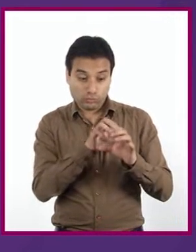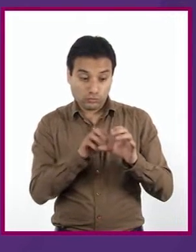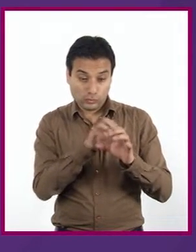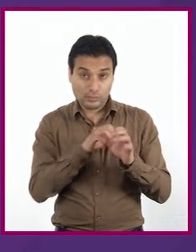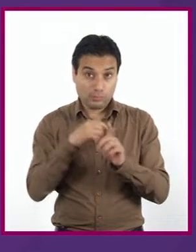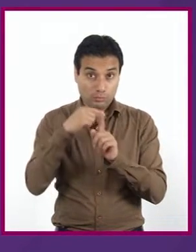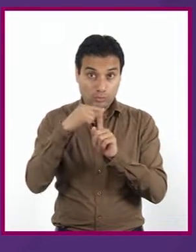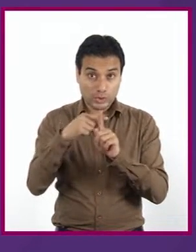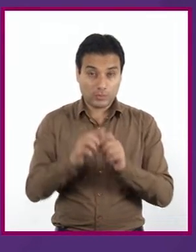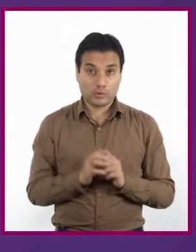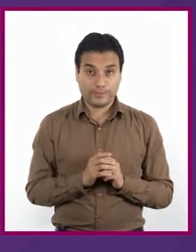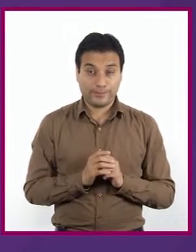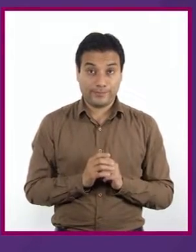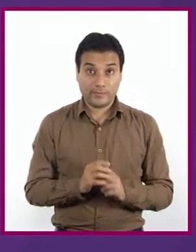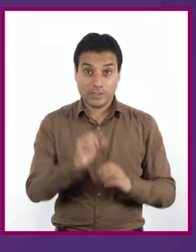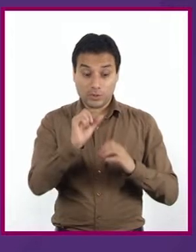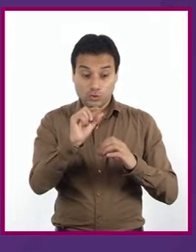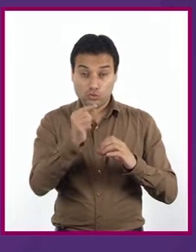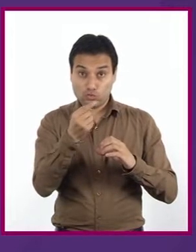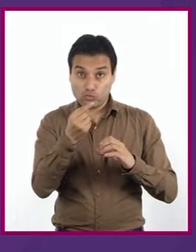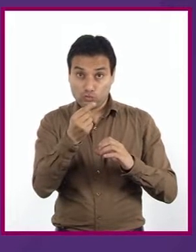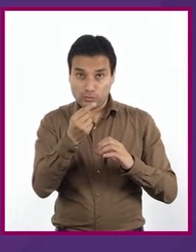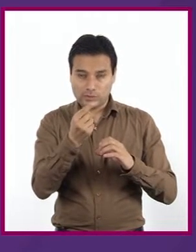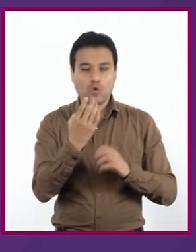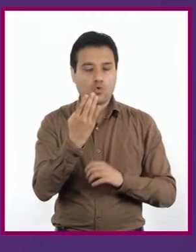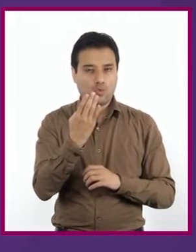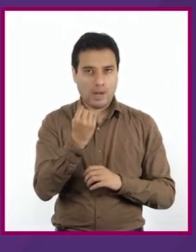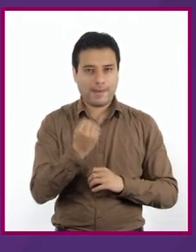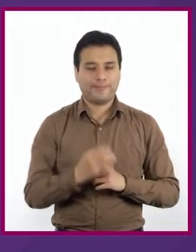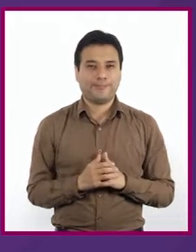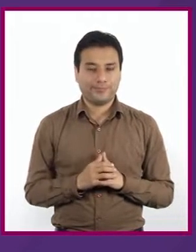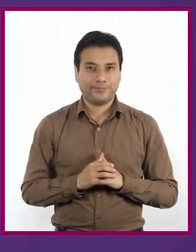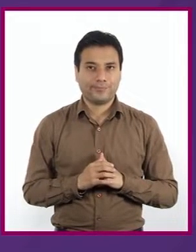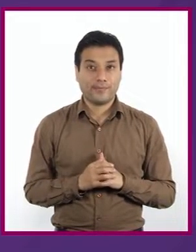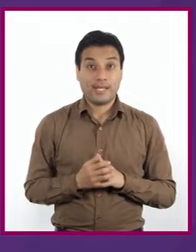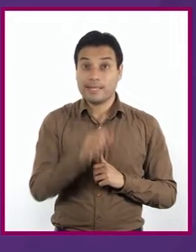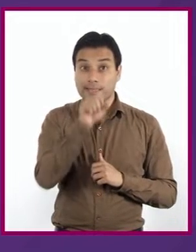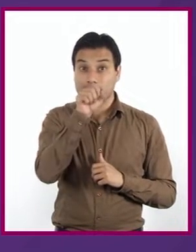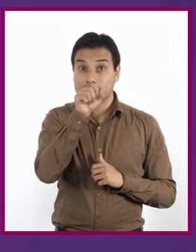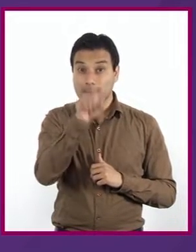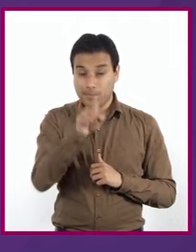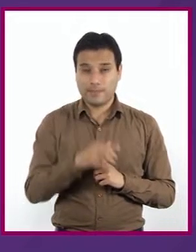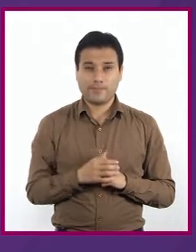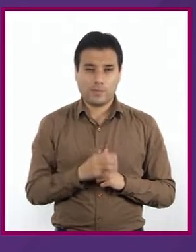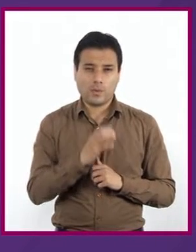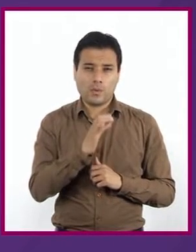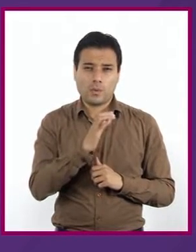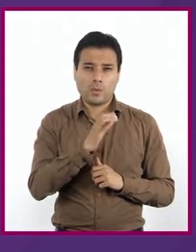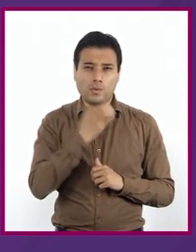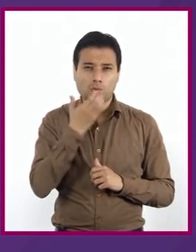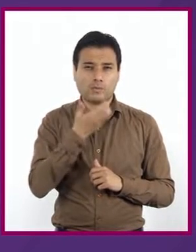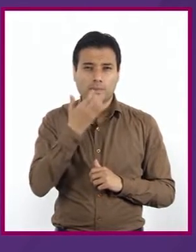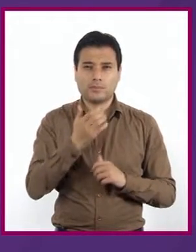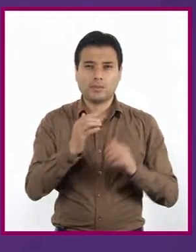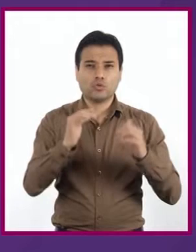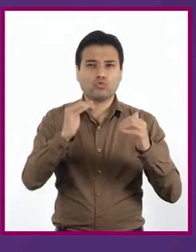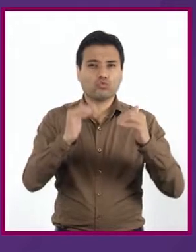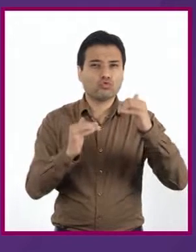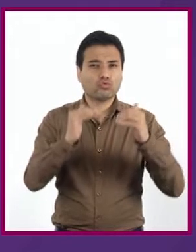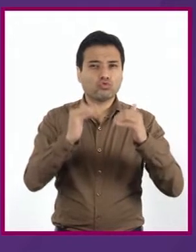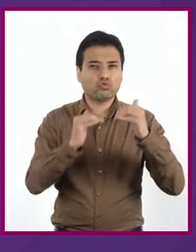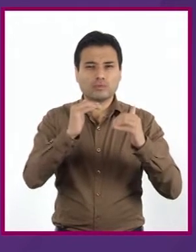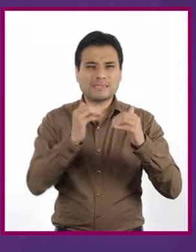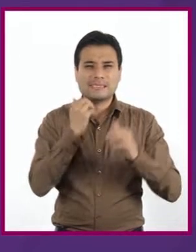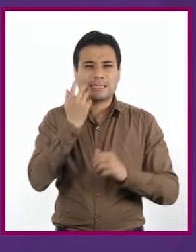positiva y 9 electrones con carga negativa. También tiende a adquirir la estabilidad del gas noble más